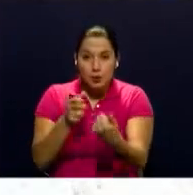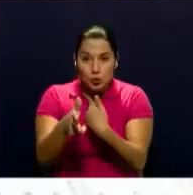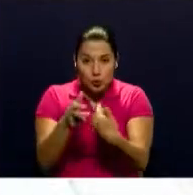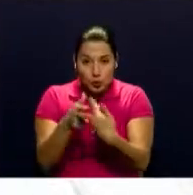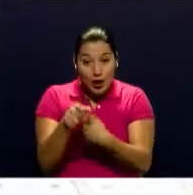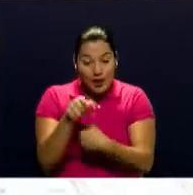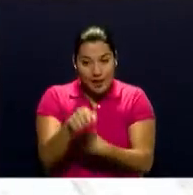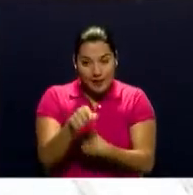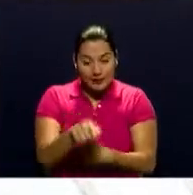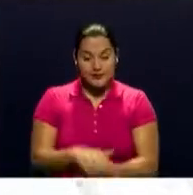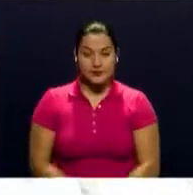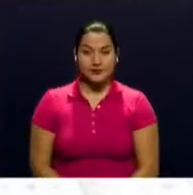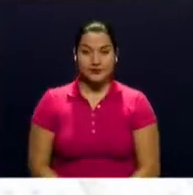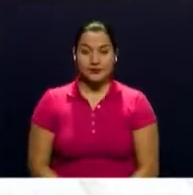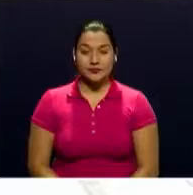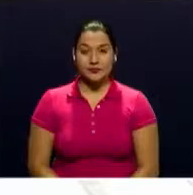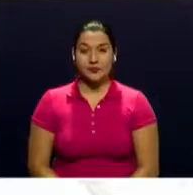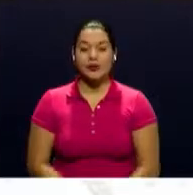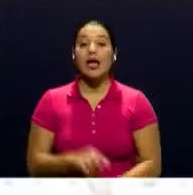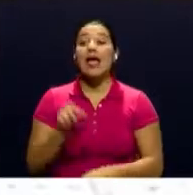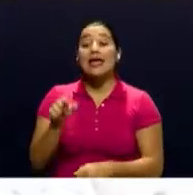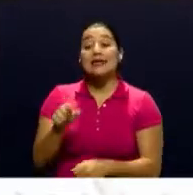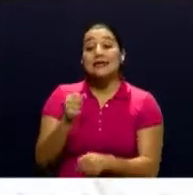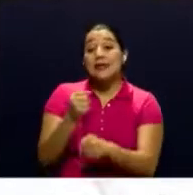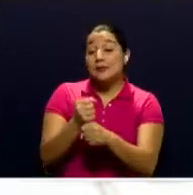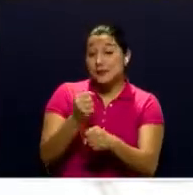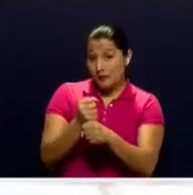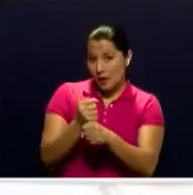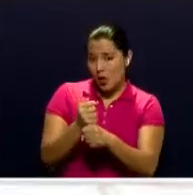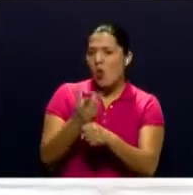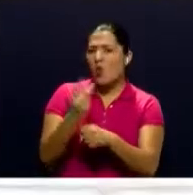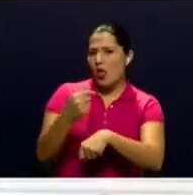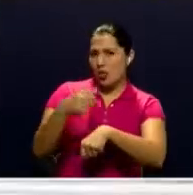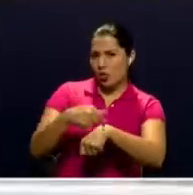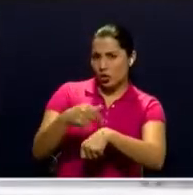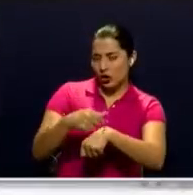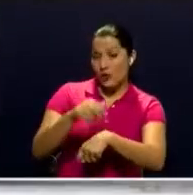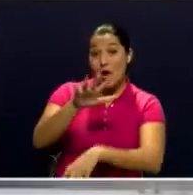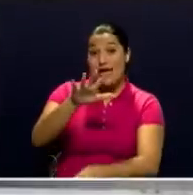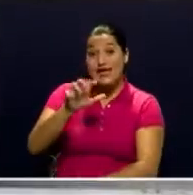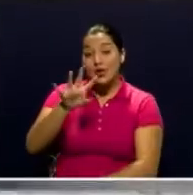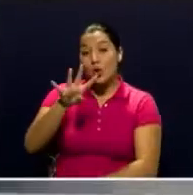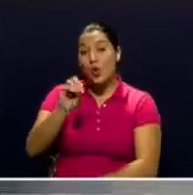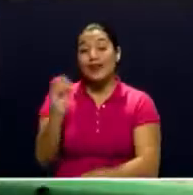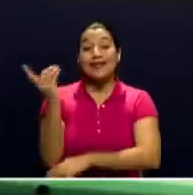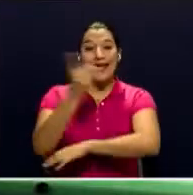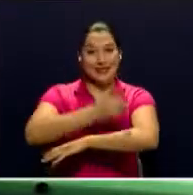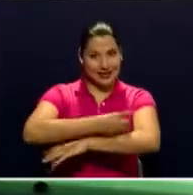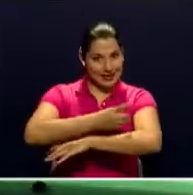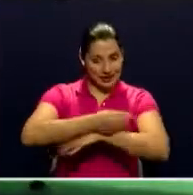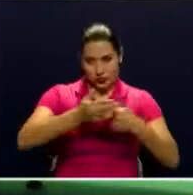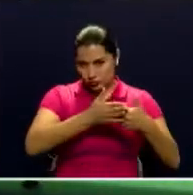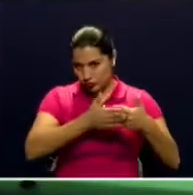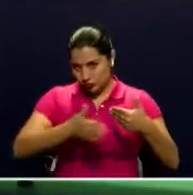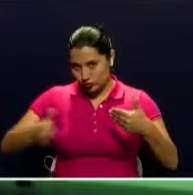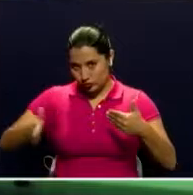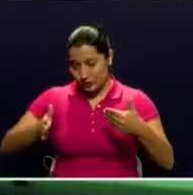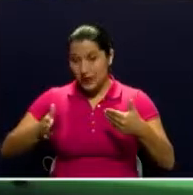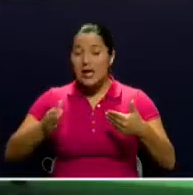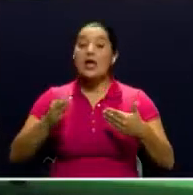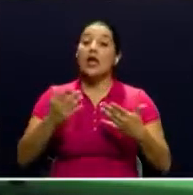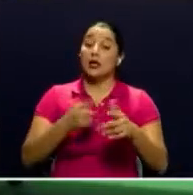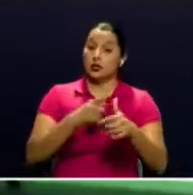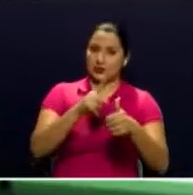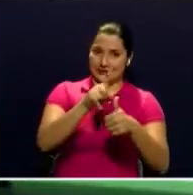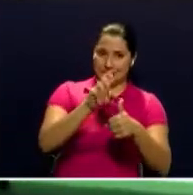sector de la circunvalación. La obra deberá ejecutarse en un plazo de 540 días naturales, 180 que serán para el